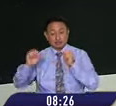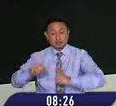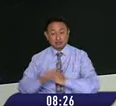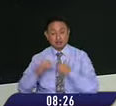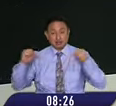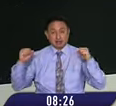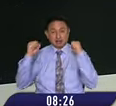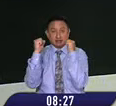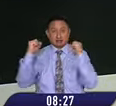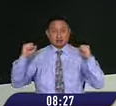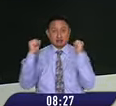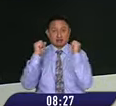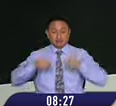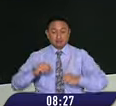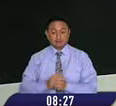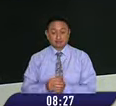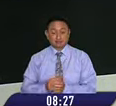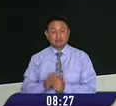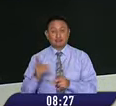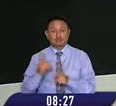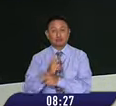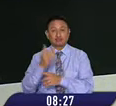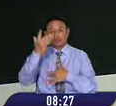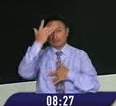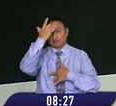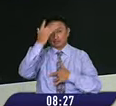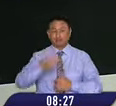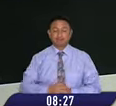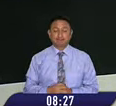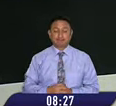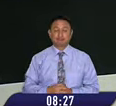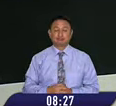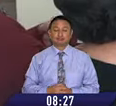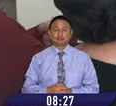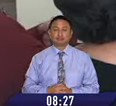de ejercicio físico para prevenir enfermedades. Veamos.